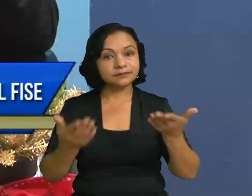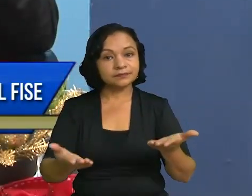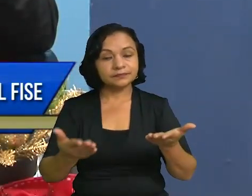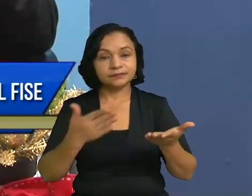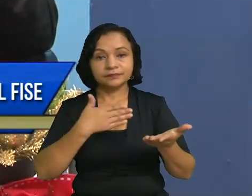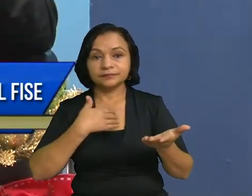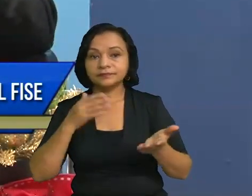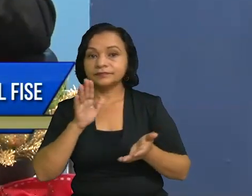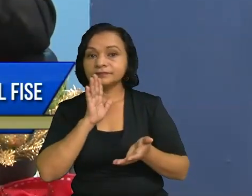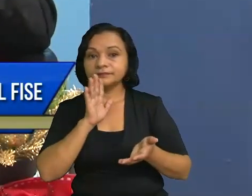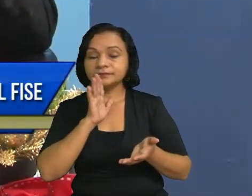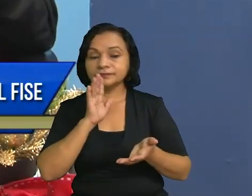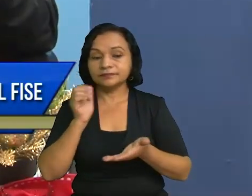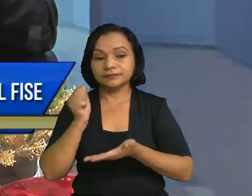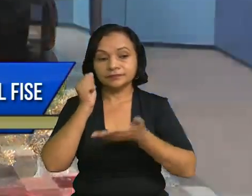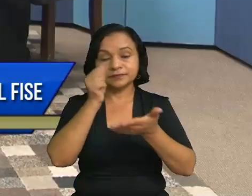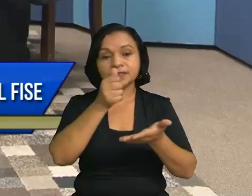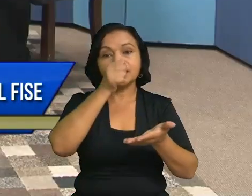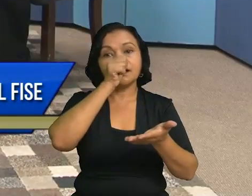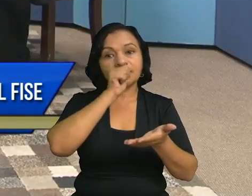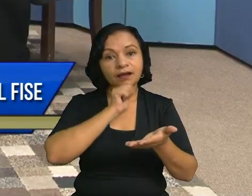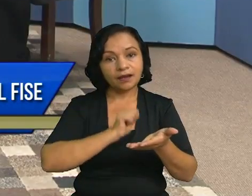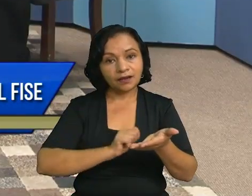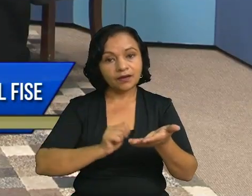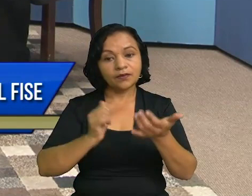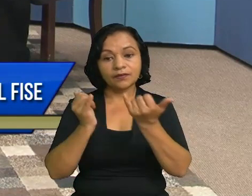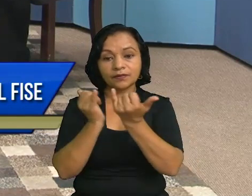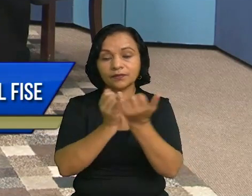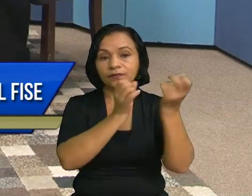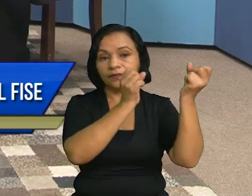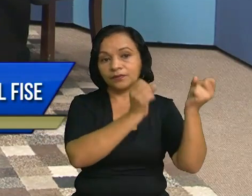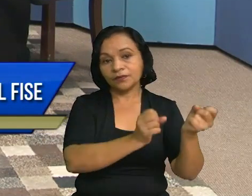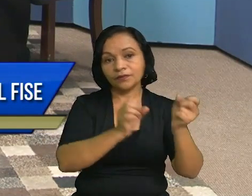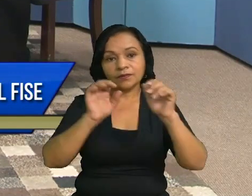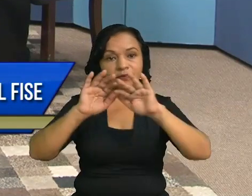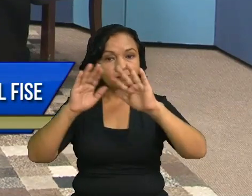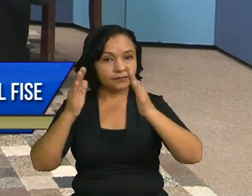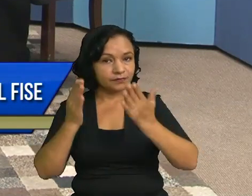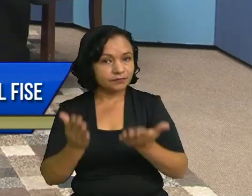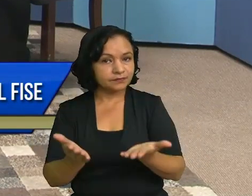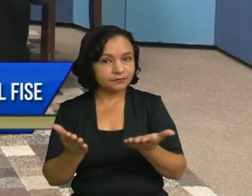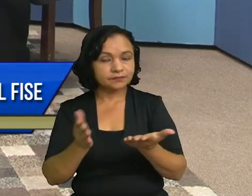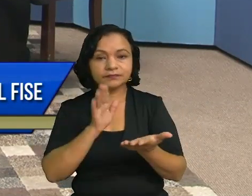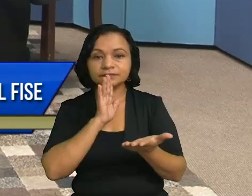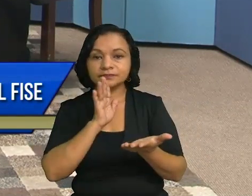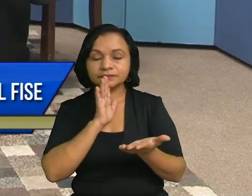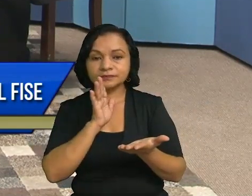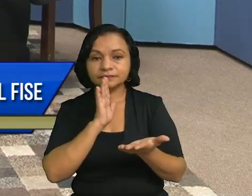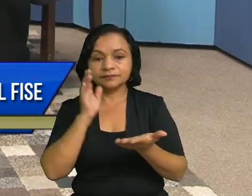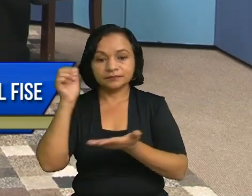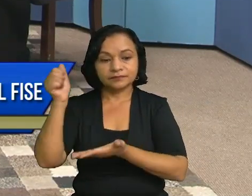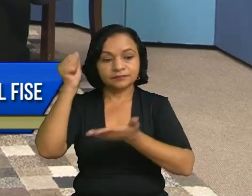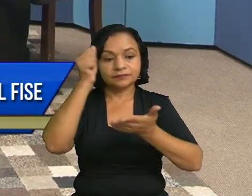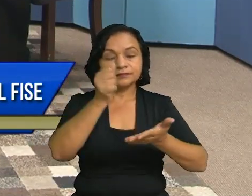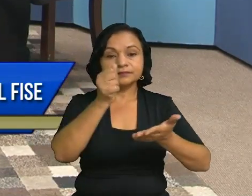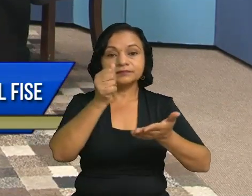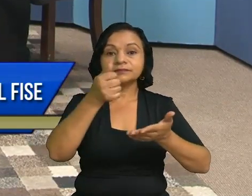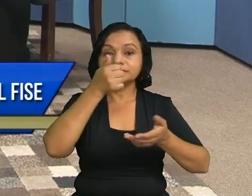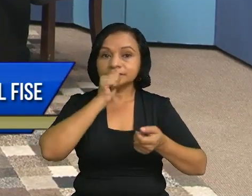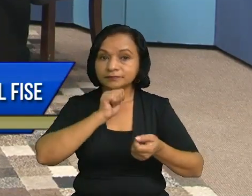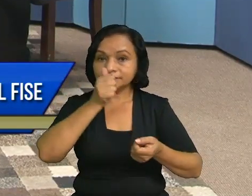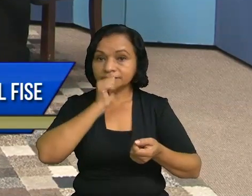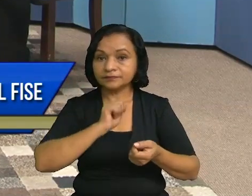hablamos de invertir en agua también estamos hablando de la equidad de género y cuando hablamos de invertir en agua estamos